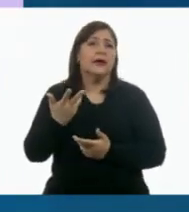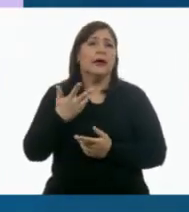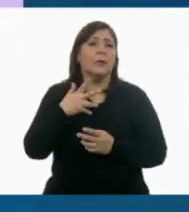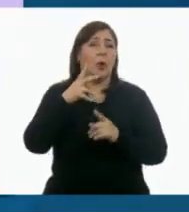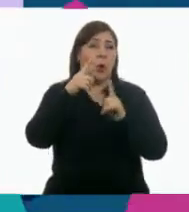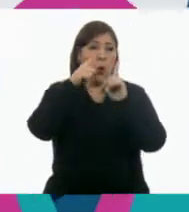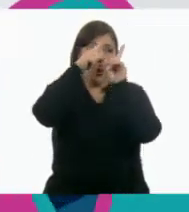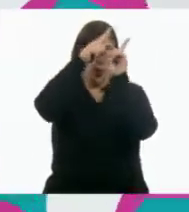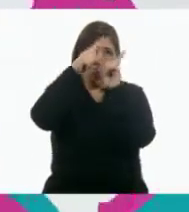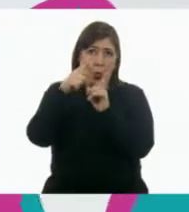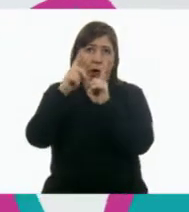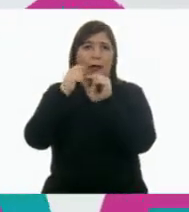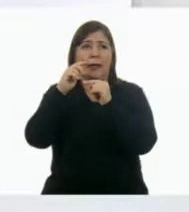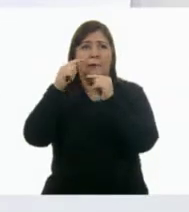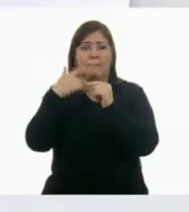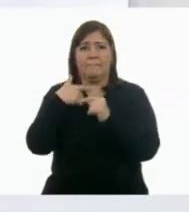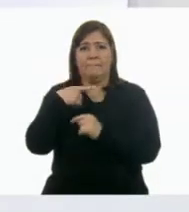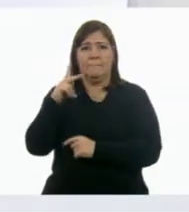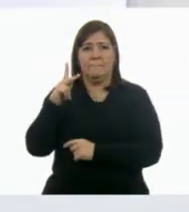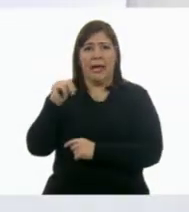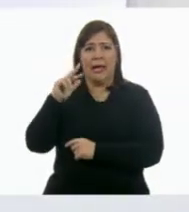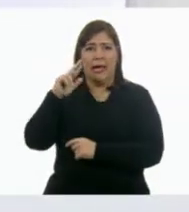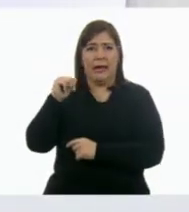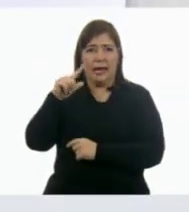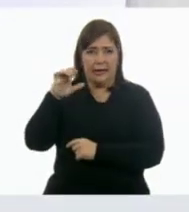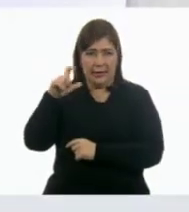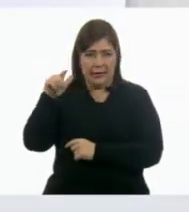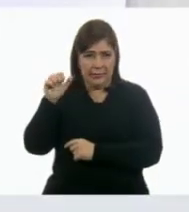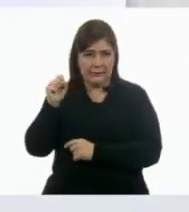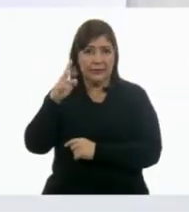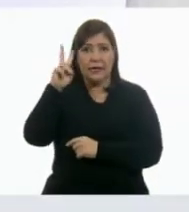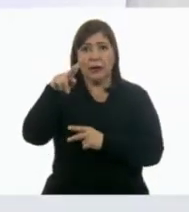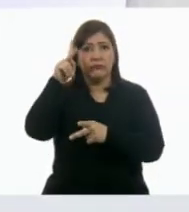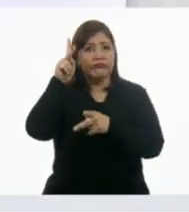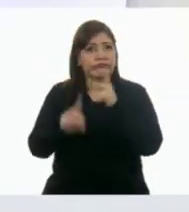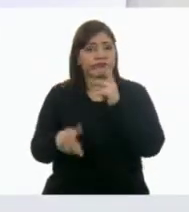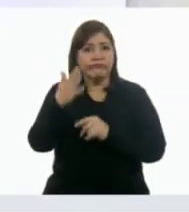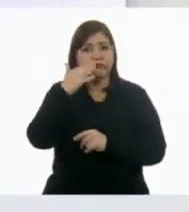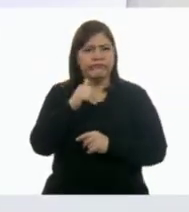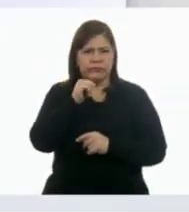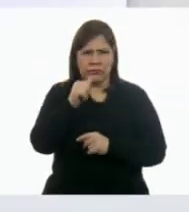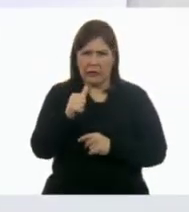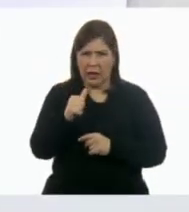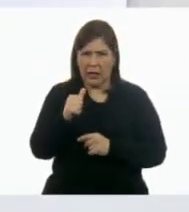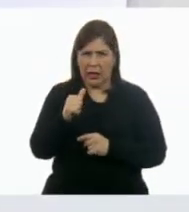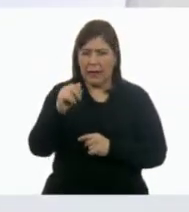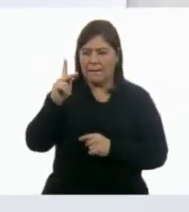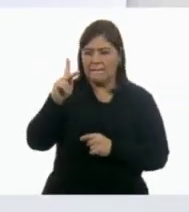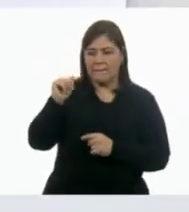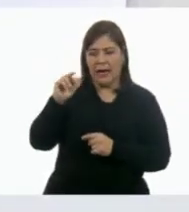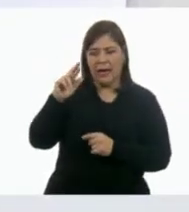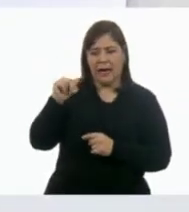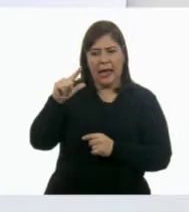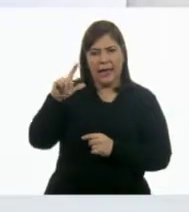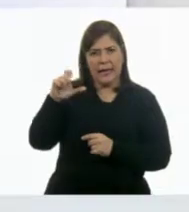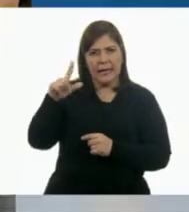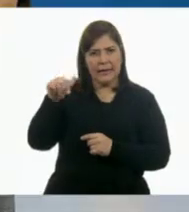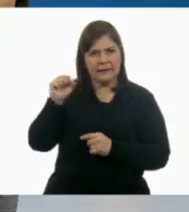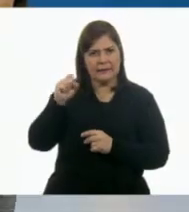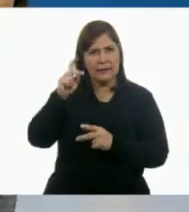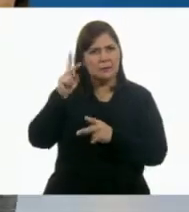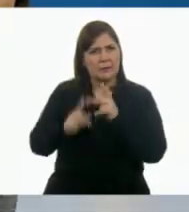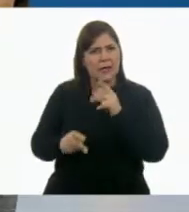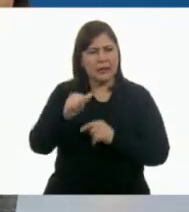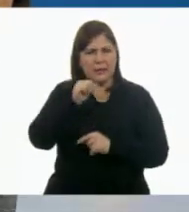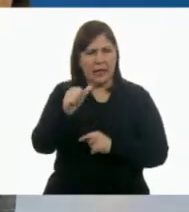paralelas. Porque Paralelas. yo no veo que se corten en ningún momento. Paralelas dice porque no se cortan en ningún momento.